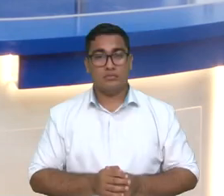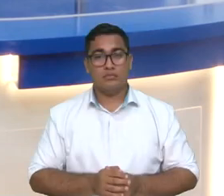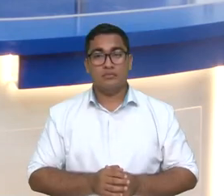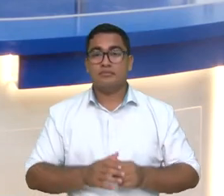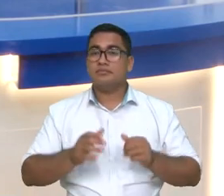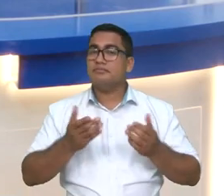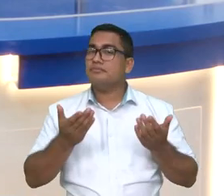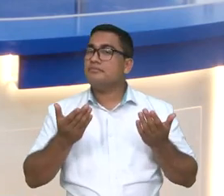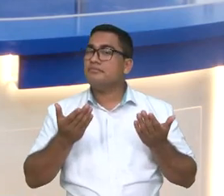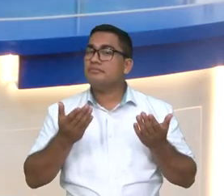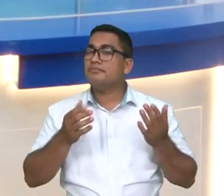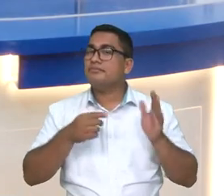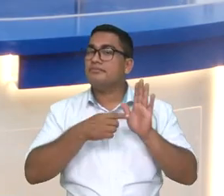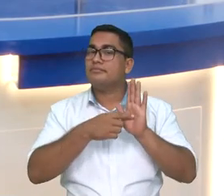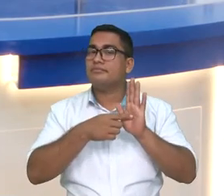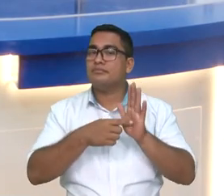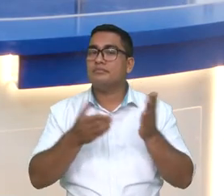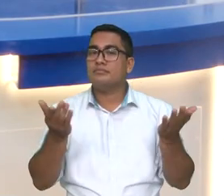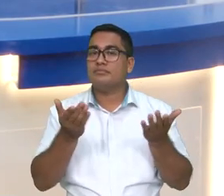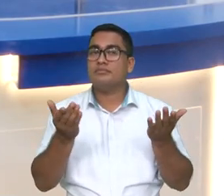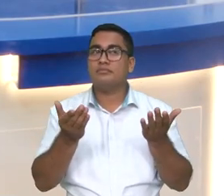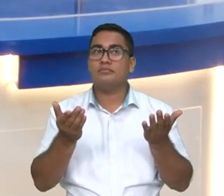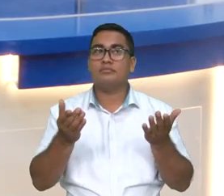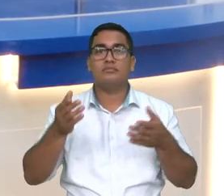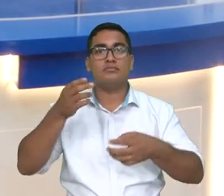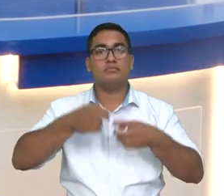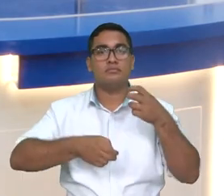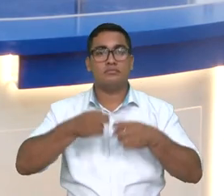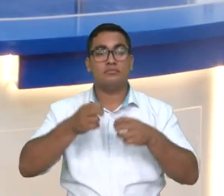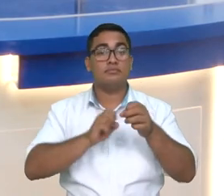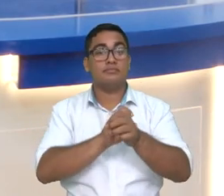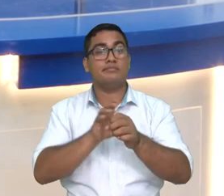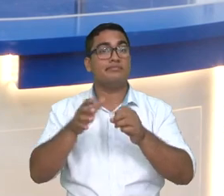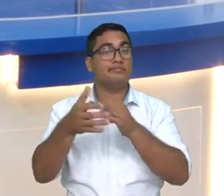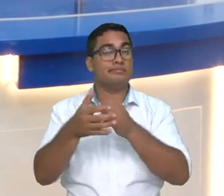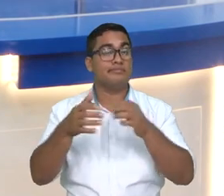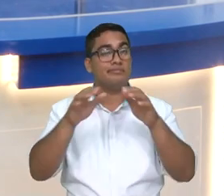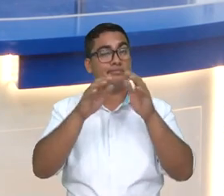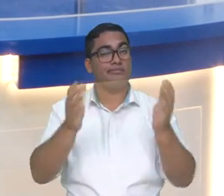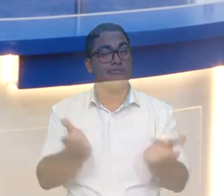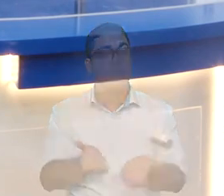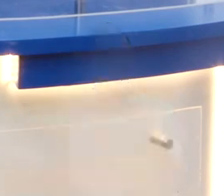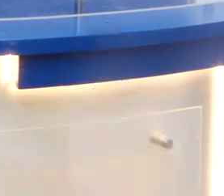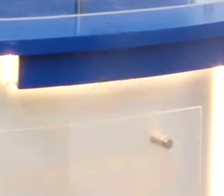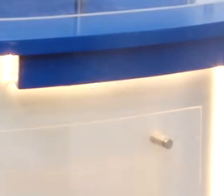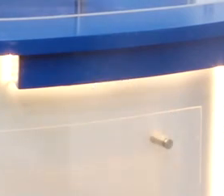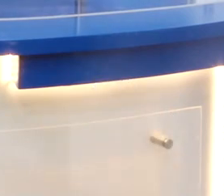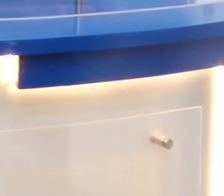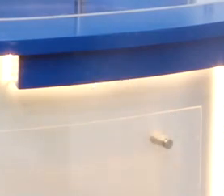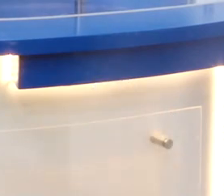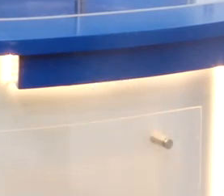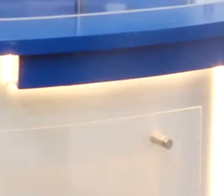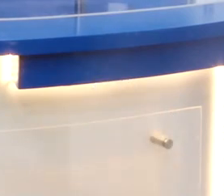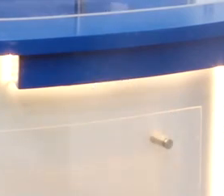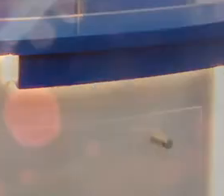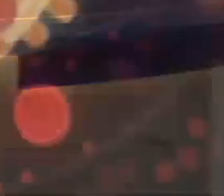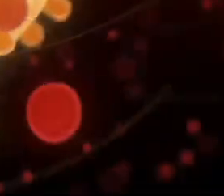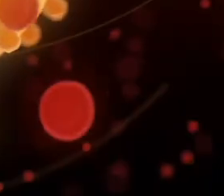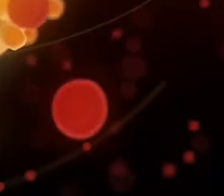A continuación les presentamos un resumen sobre las afectaciones por la pandemia del coronavirus. Liz Escoto con los detalles.